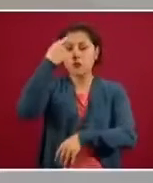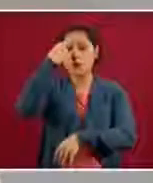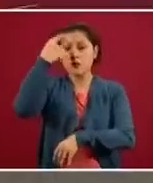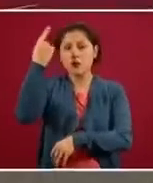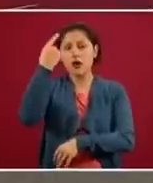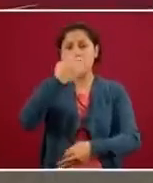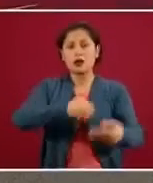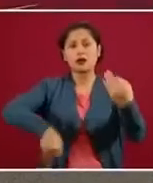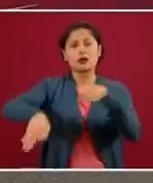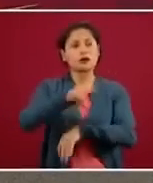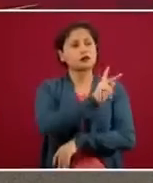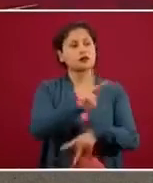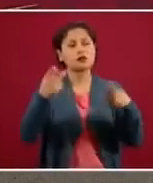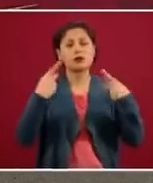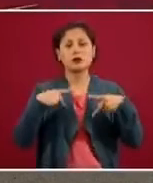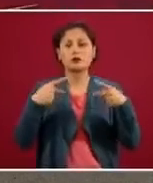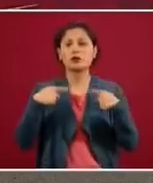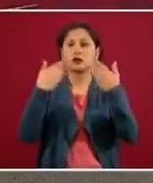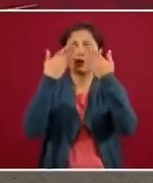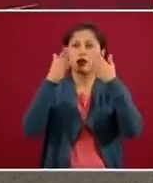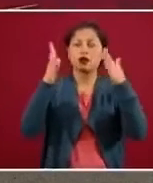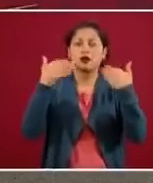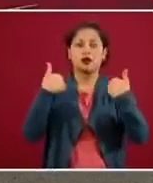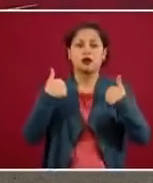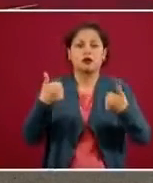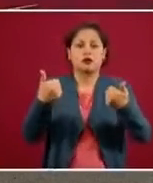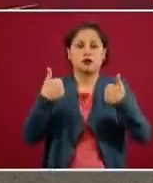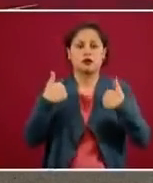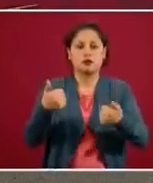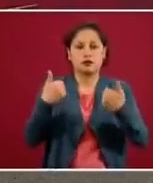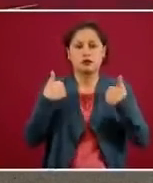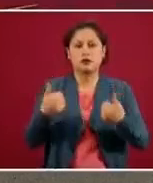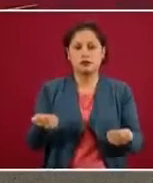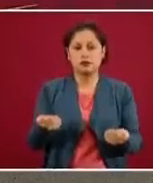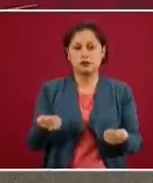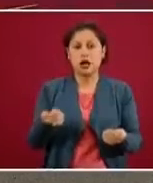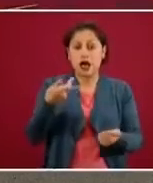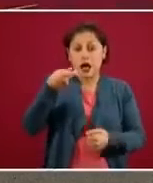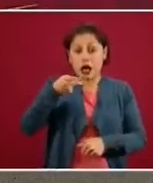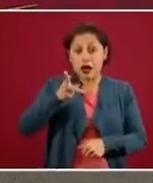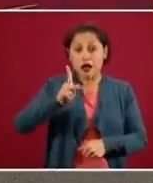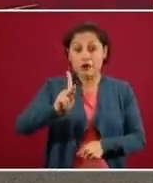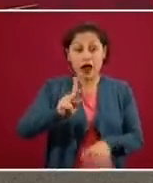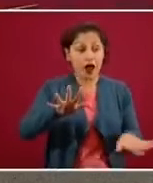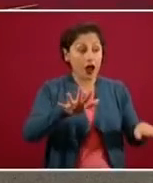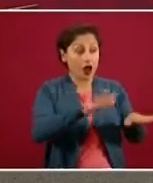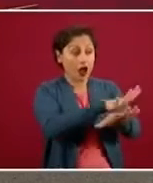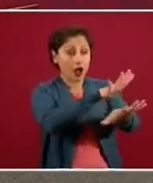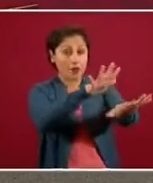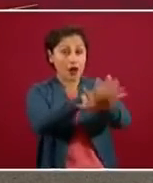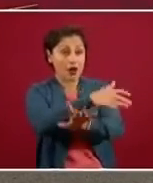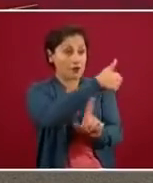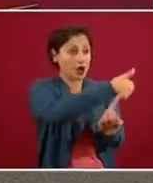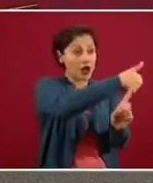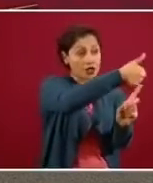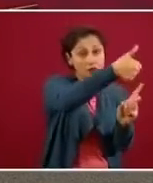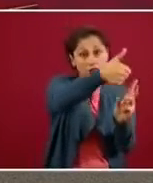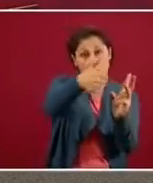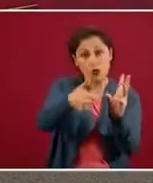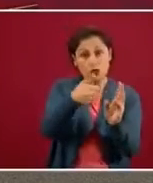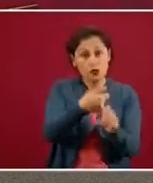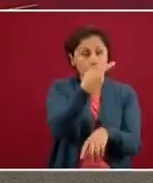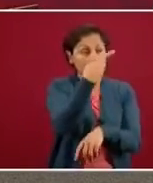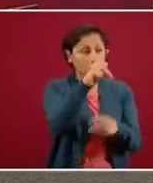posible. No podemos cambiar las percepciones de cada persona. Si hay un reducido grupo